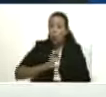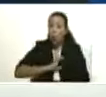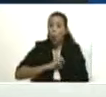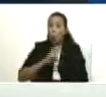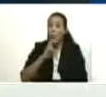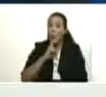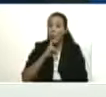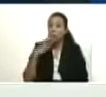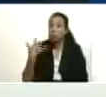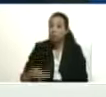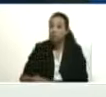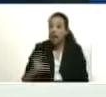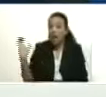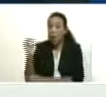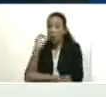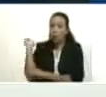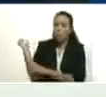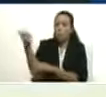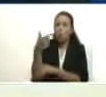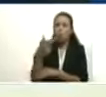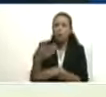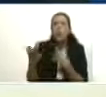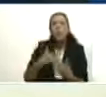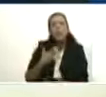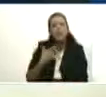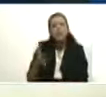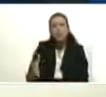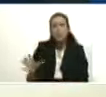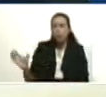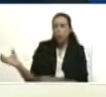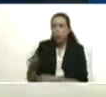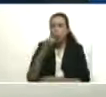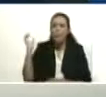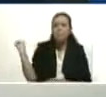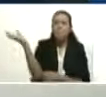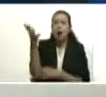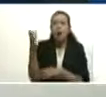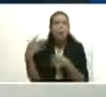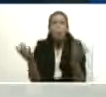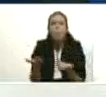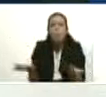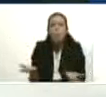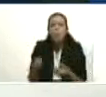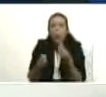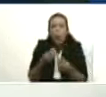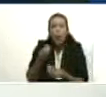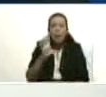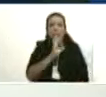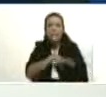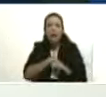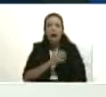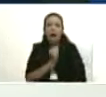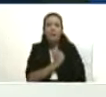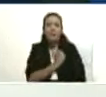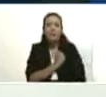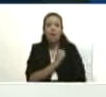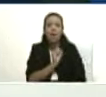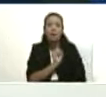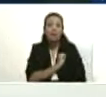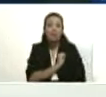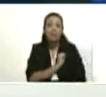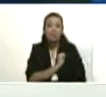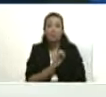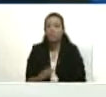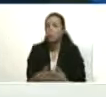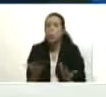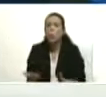oro en lanzamiento de disco. ¿Cómo te sentiste? Cuéntame. ¿Cómo estuviste por allá por Santiago de Chile?